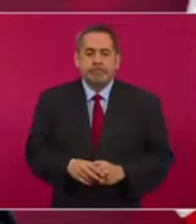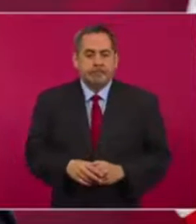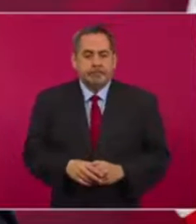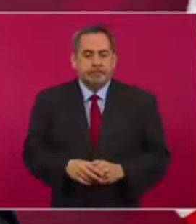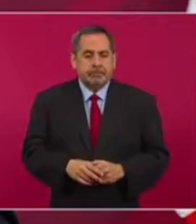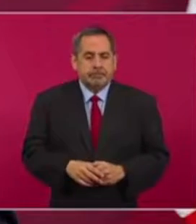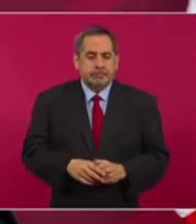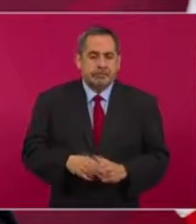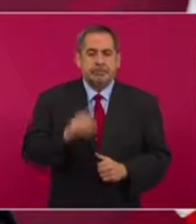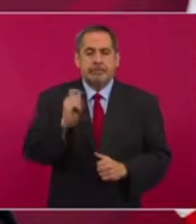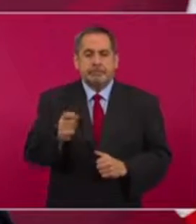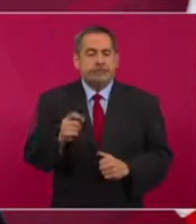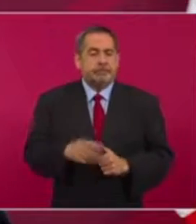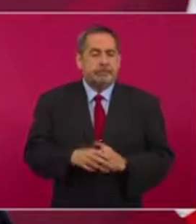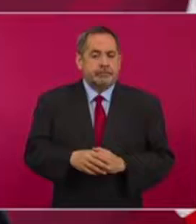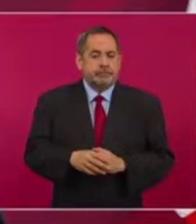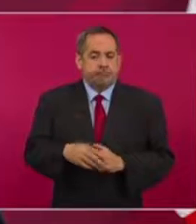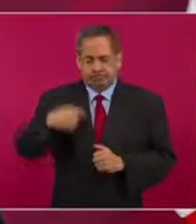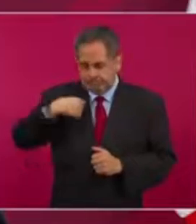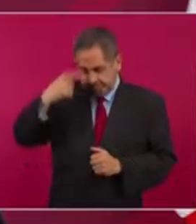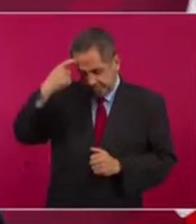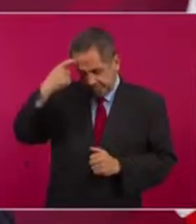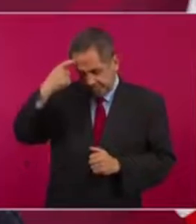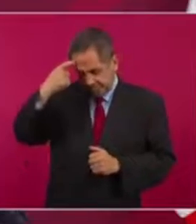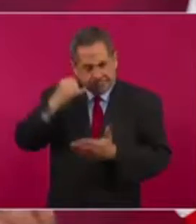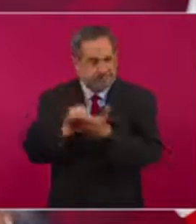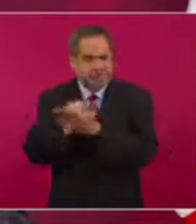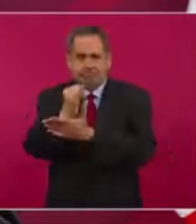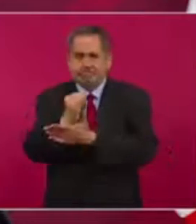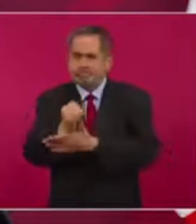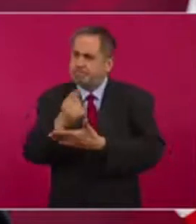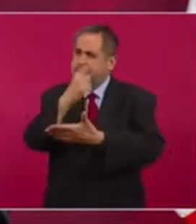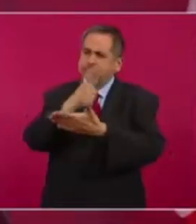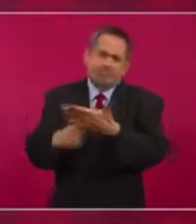Bueno, de todas formas, tomamos la decisión de cancelarlo.